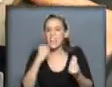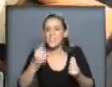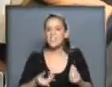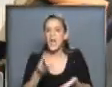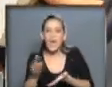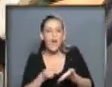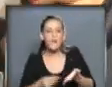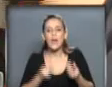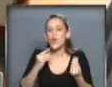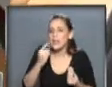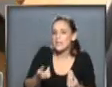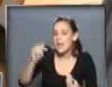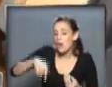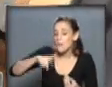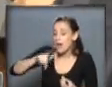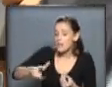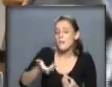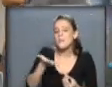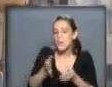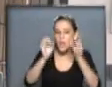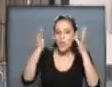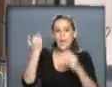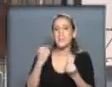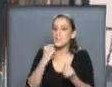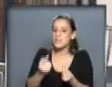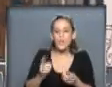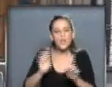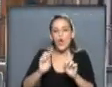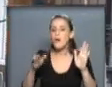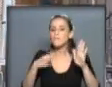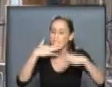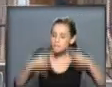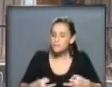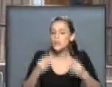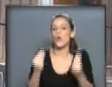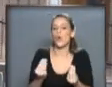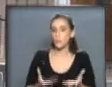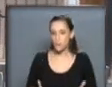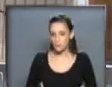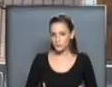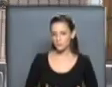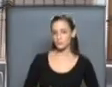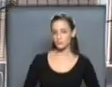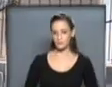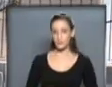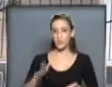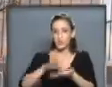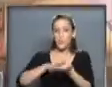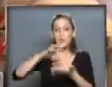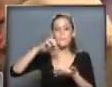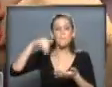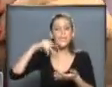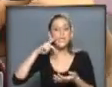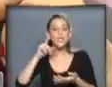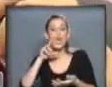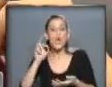se estuvo retractando por los medios, que no tenía la constancia de cómo era esto. En la imputación que le hacen a Pablo Migliore, en ningún momento el